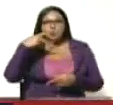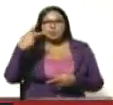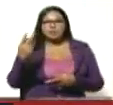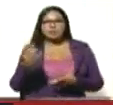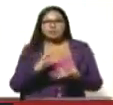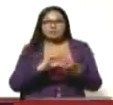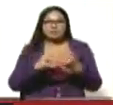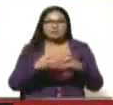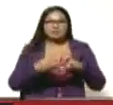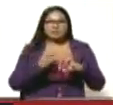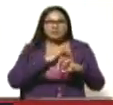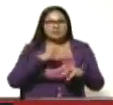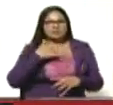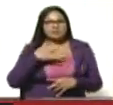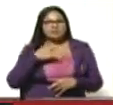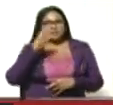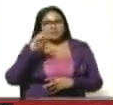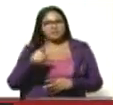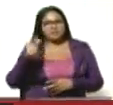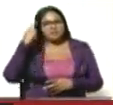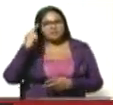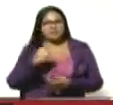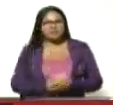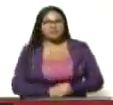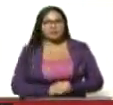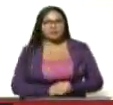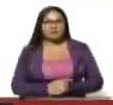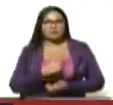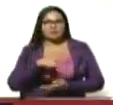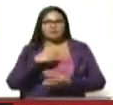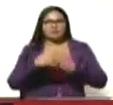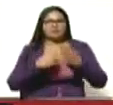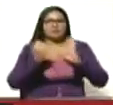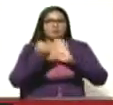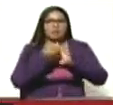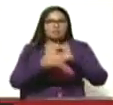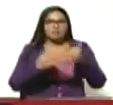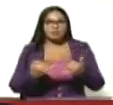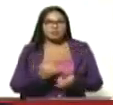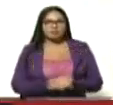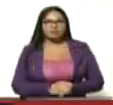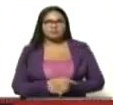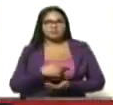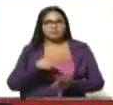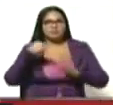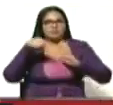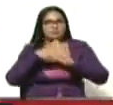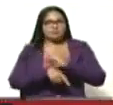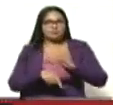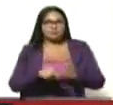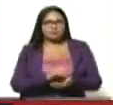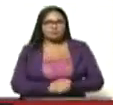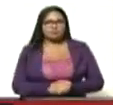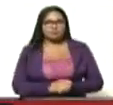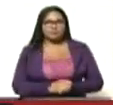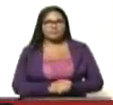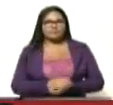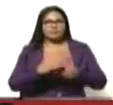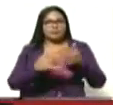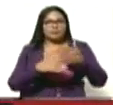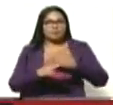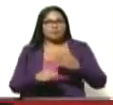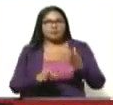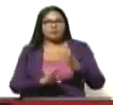retorcer este lenguaje de la cotidianidad y hacerlo simbólico, metafórico, es decir, profundo, y que vaya a esa